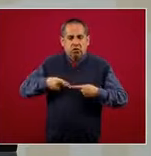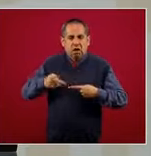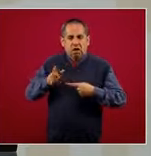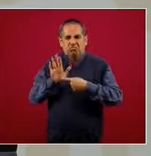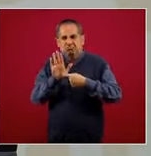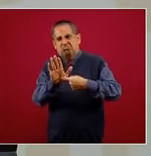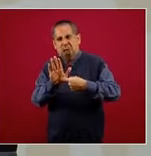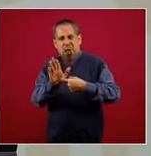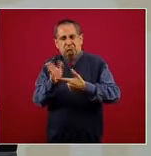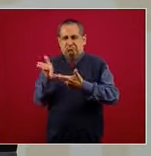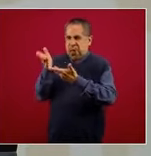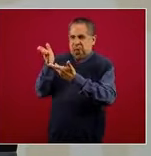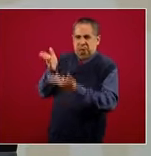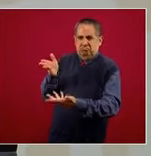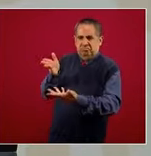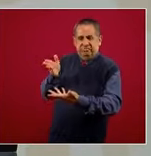personajes